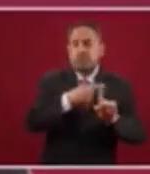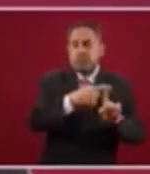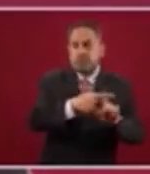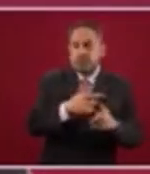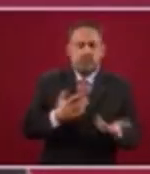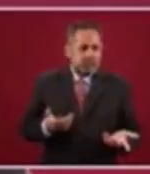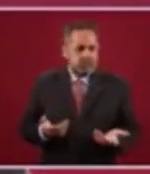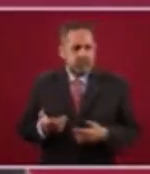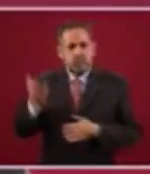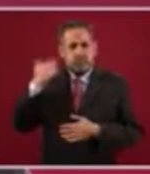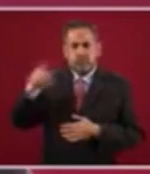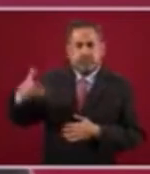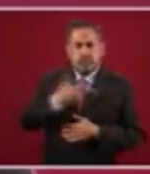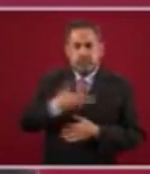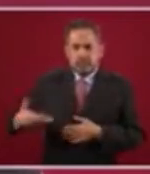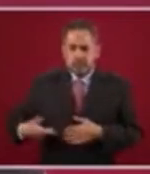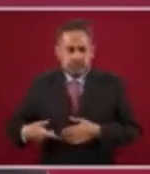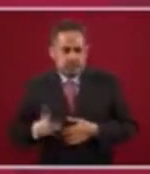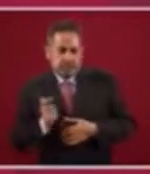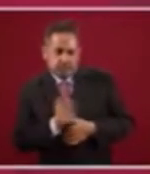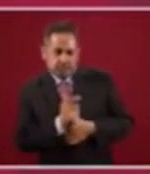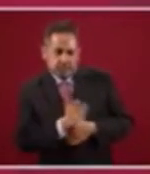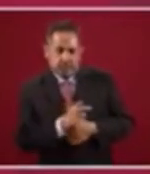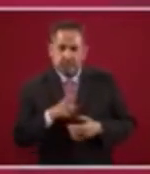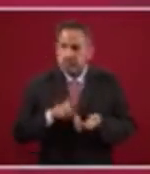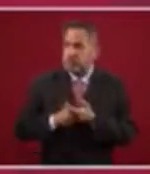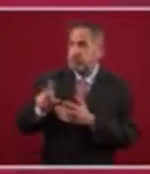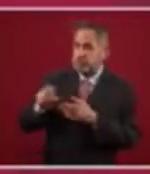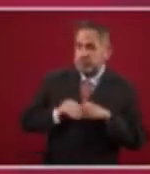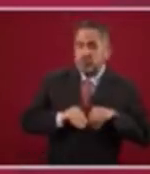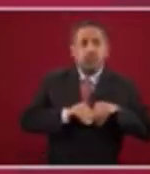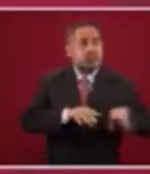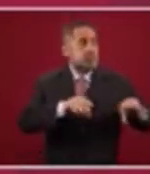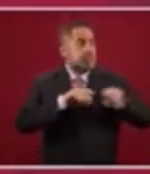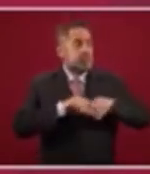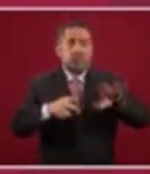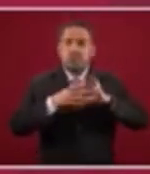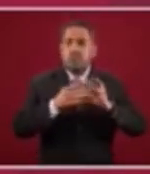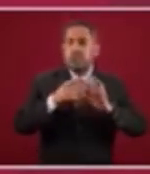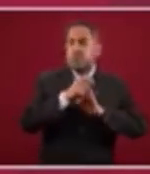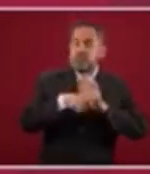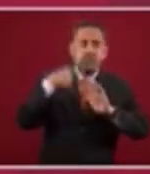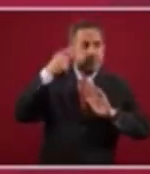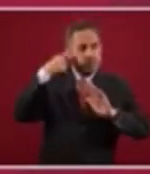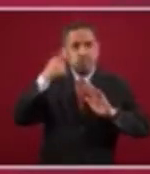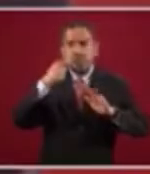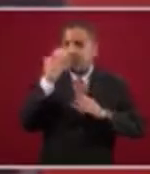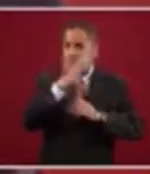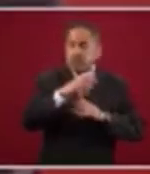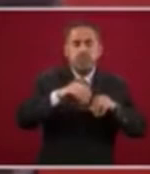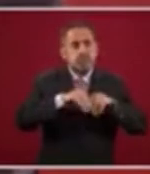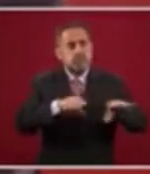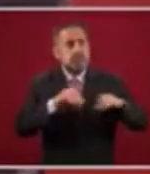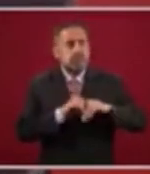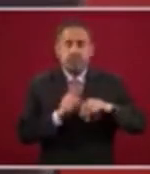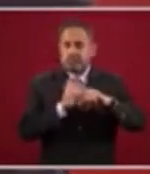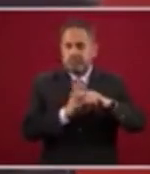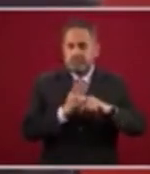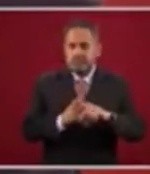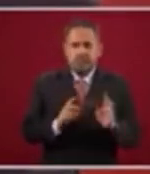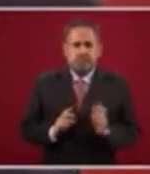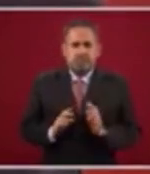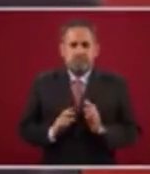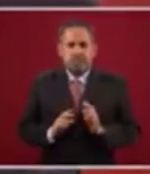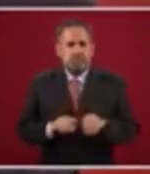presidencia para que se proyectaran, se extendieran